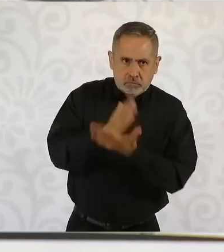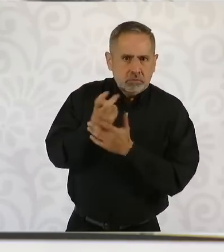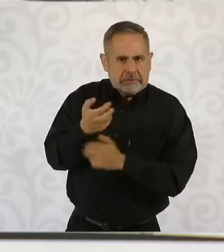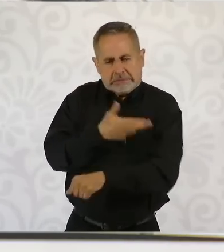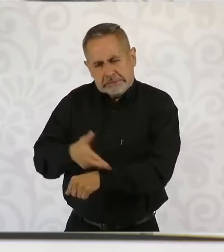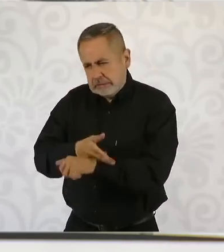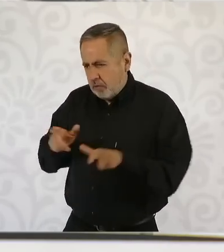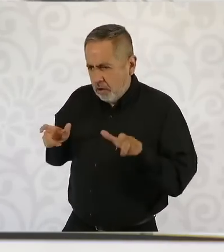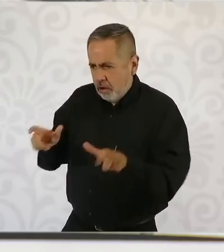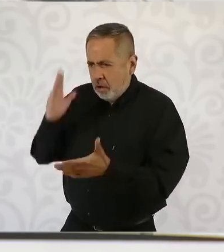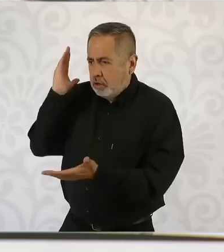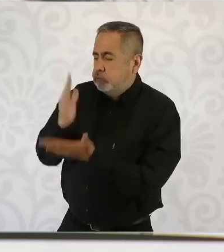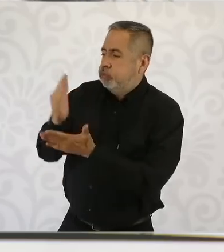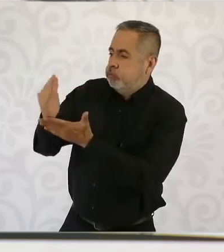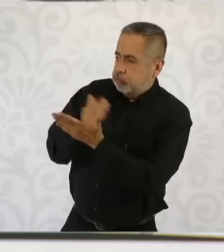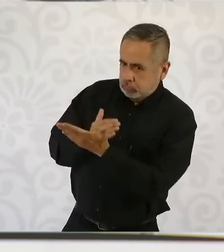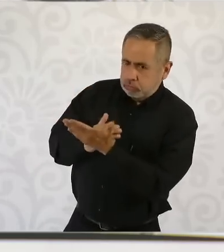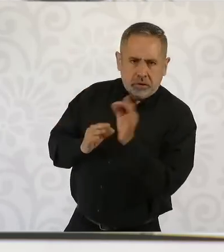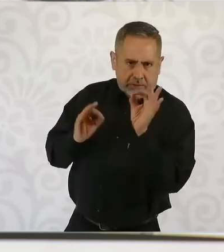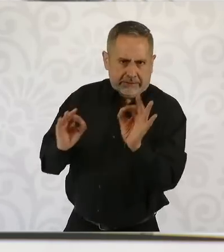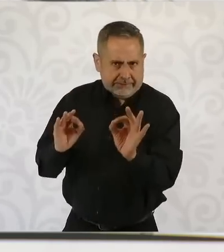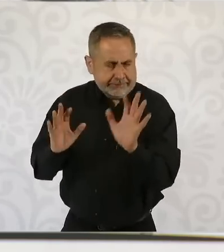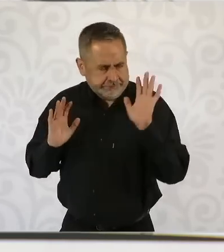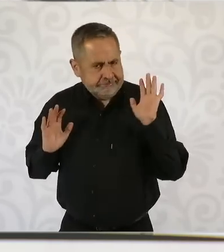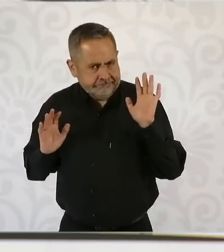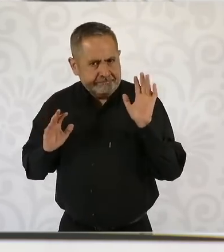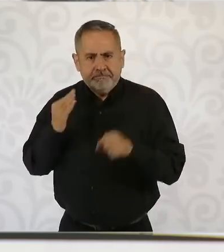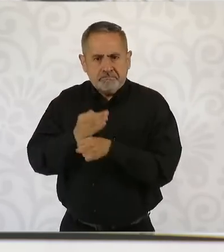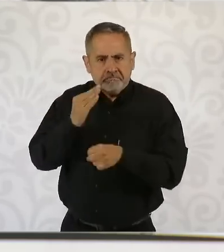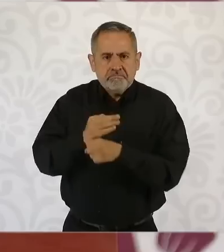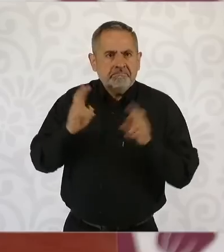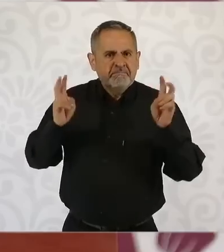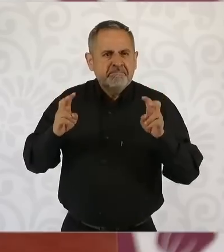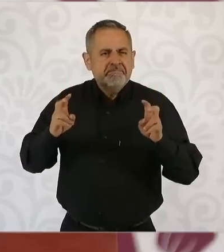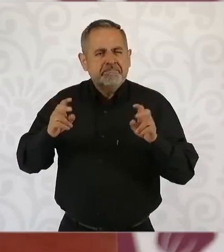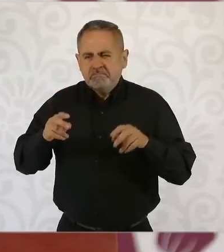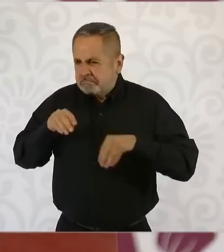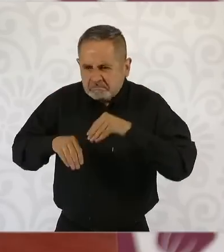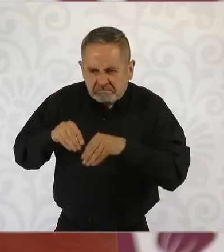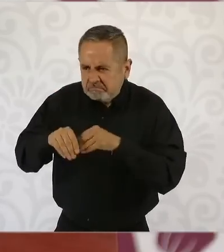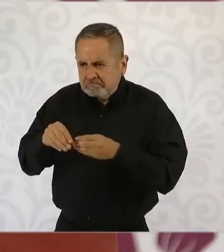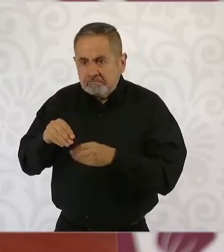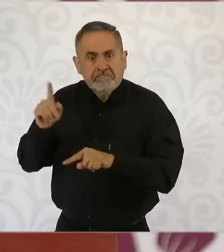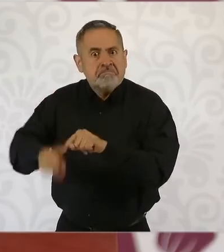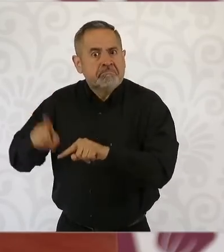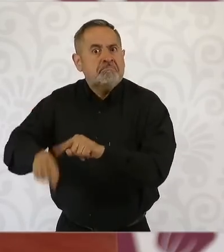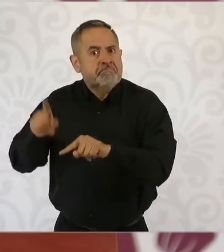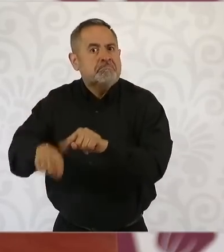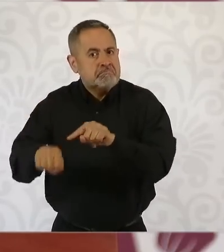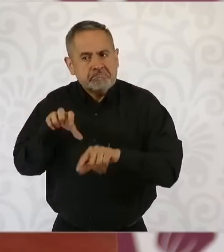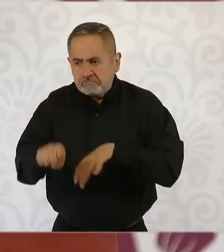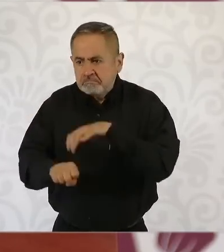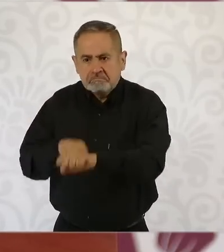lo vamos a hacer. Y lo estamos haciendo. La Operación Frontera y el trabajo que hemos estado haciendo